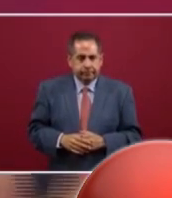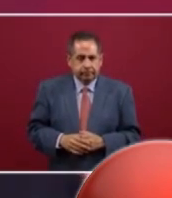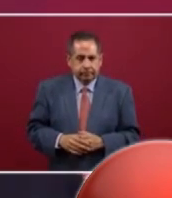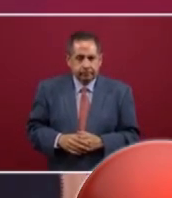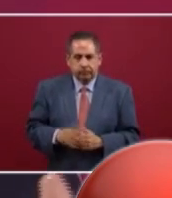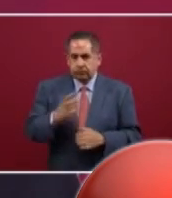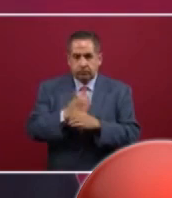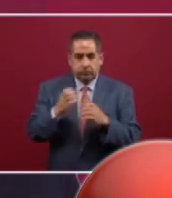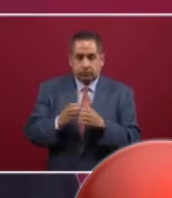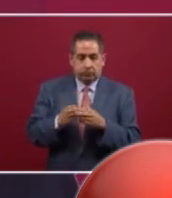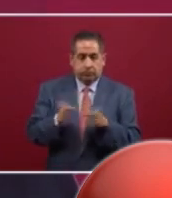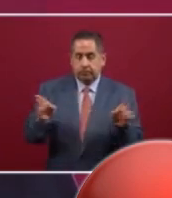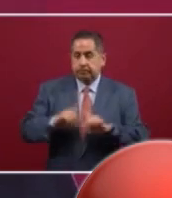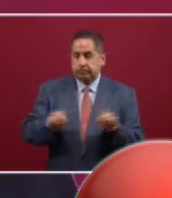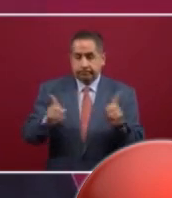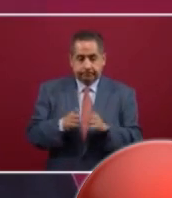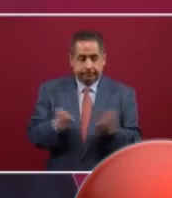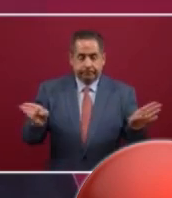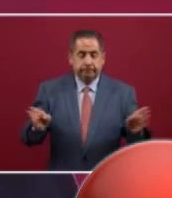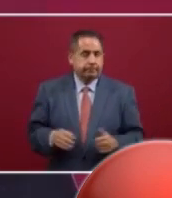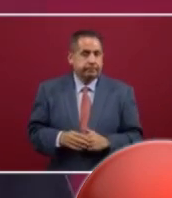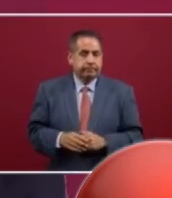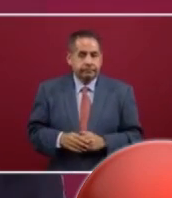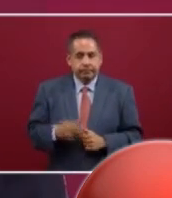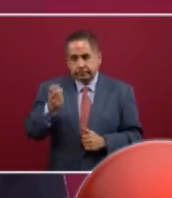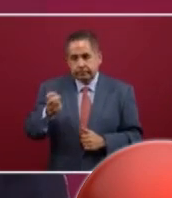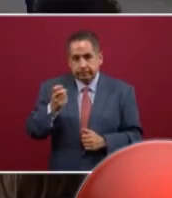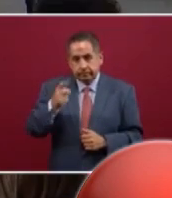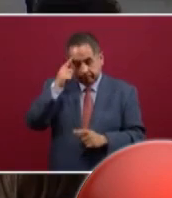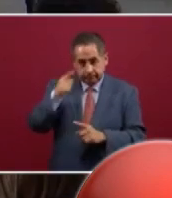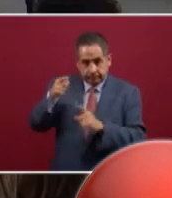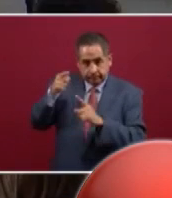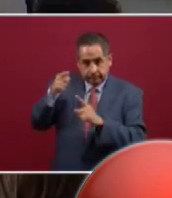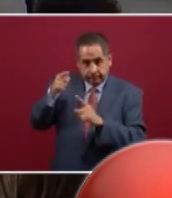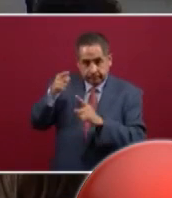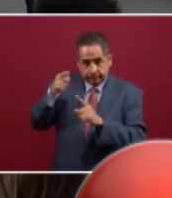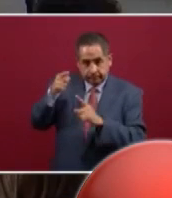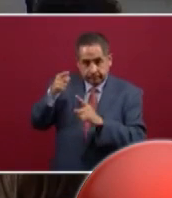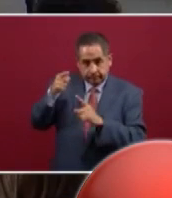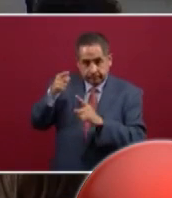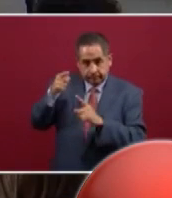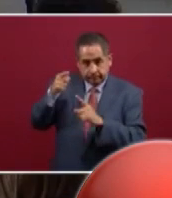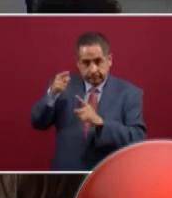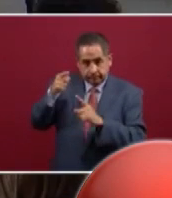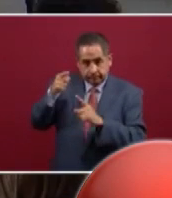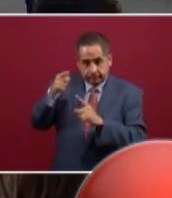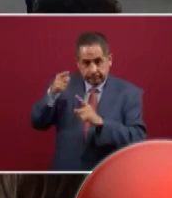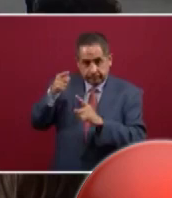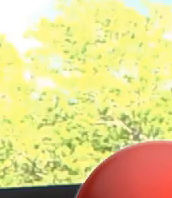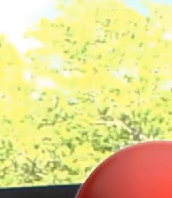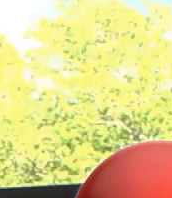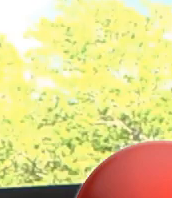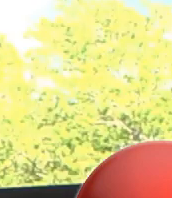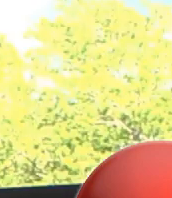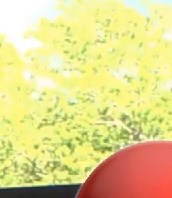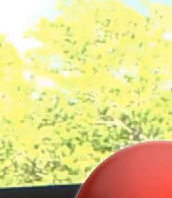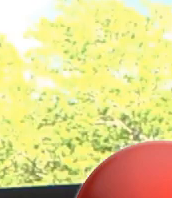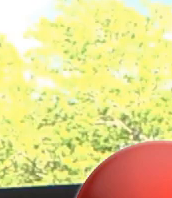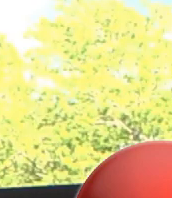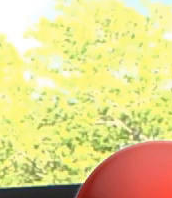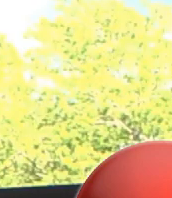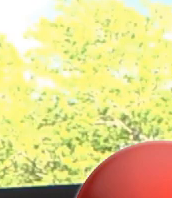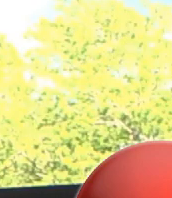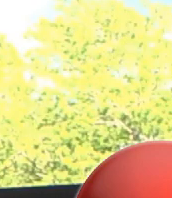Son dos posturas. Dos posturas. Entonces, eso es que quedan claras, mi querido Toño, cuando el